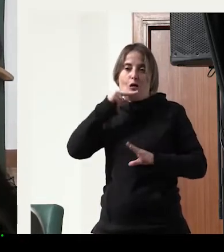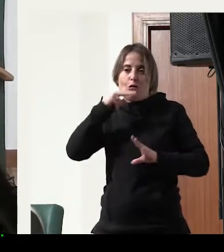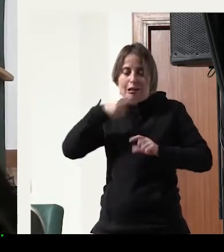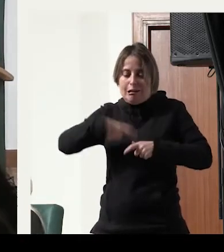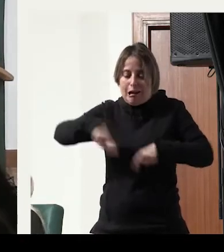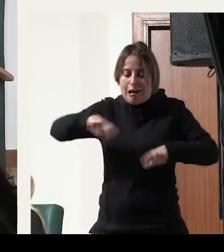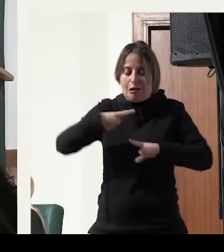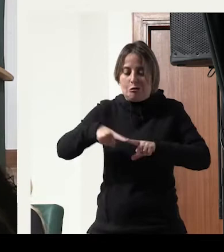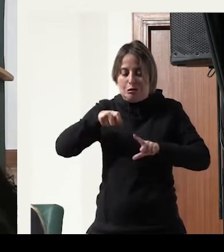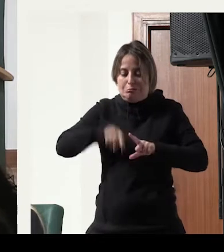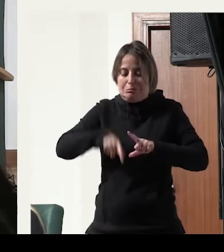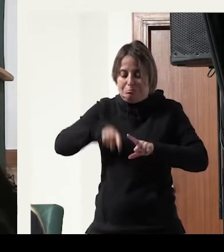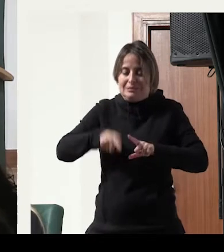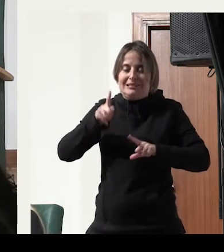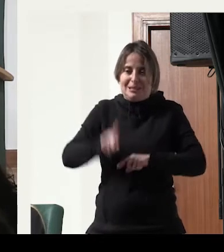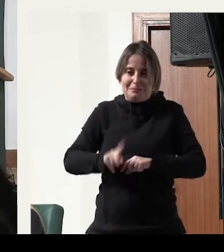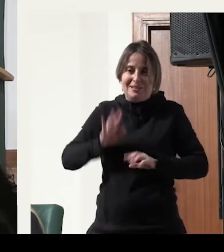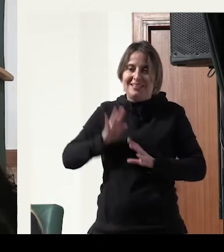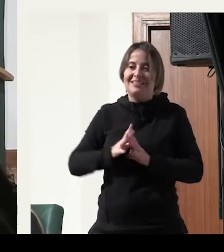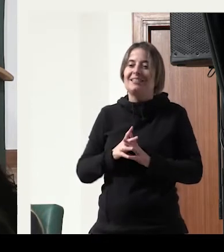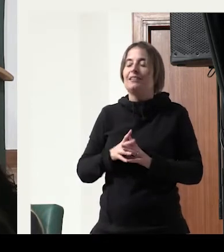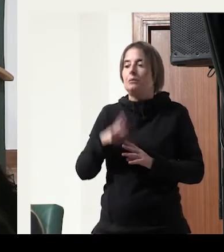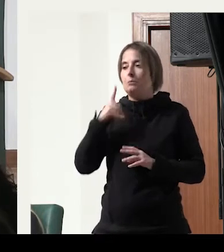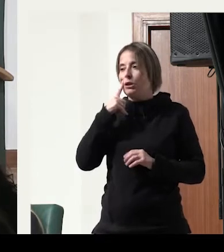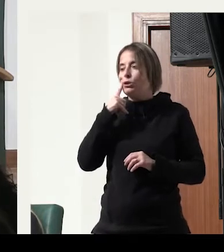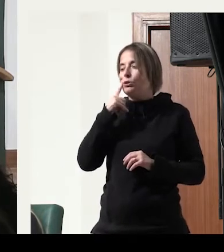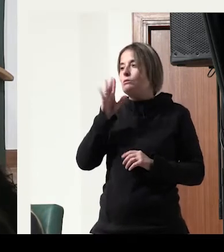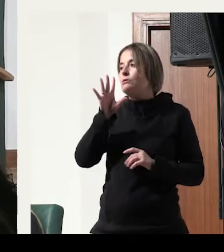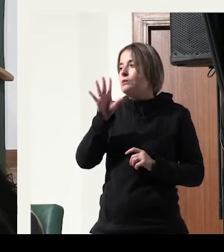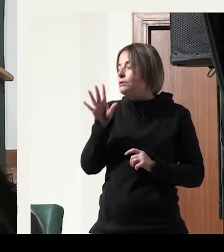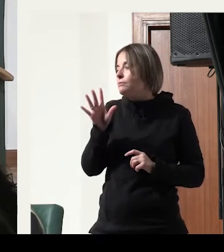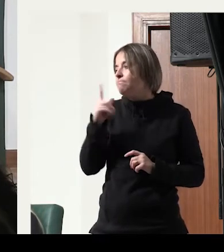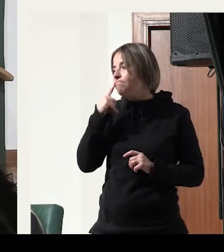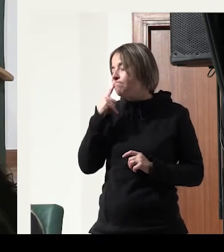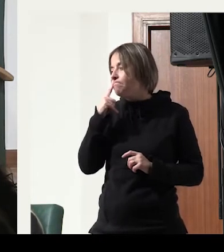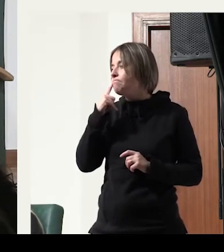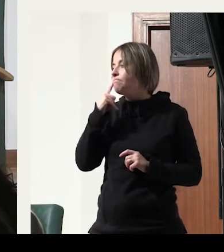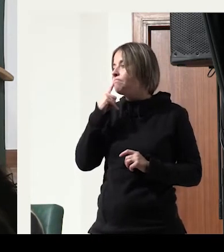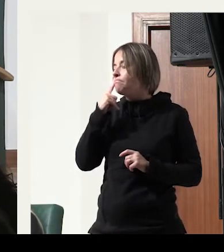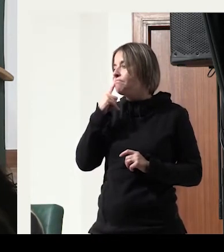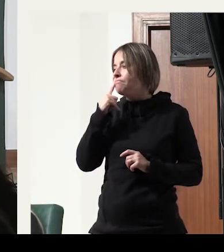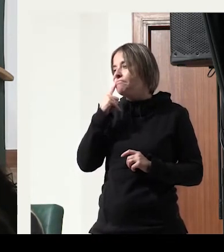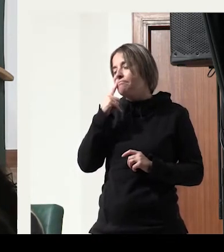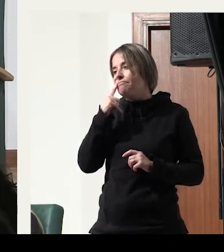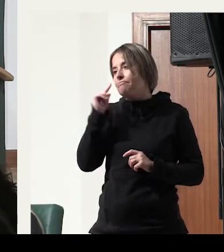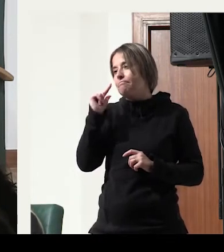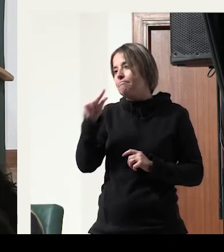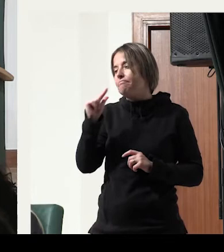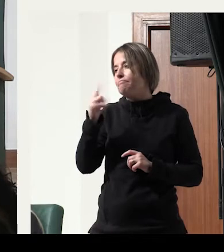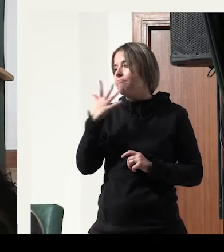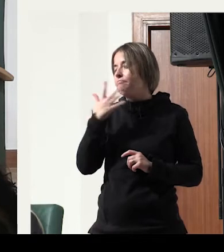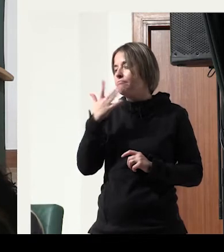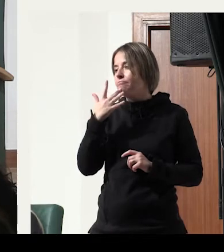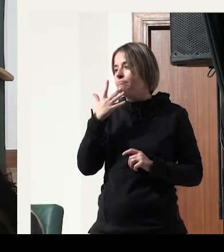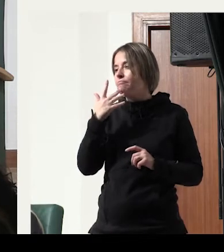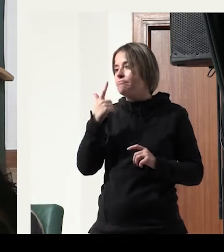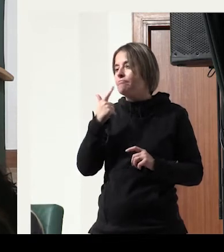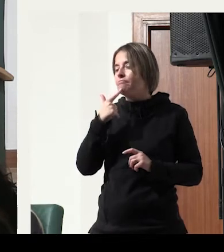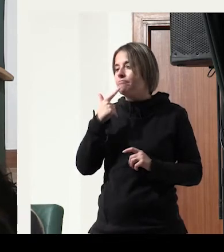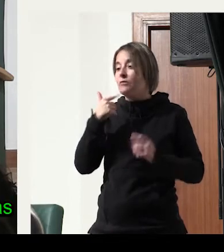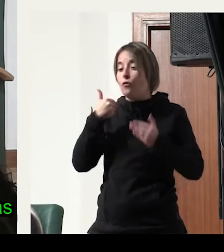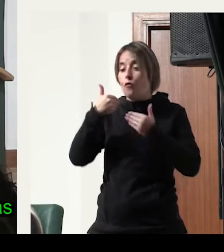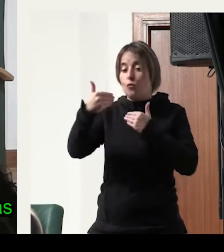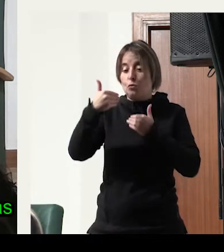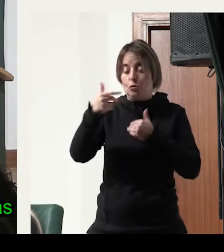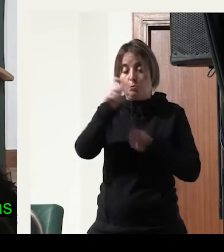hablar. Pero sí, supongo que una cosa va a pasar, de la misma manera que he dicho que la revolución futura es la de las viejas,